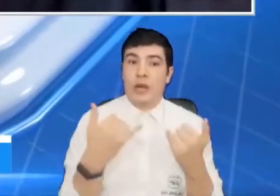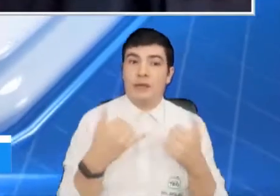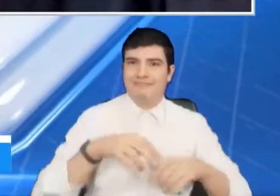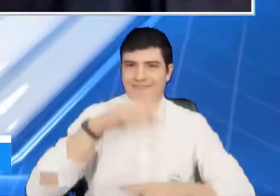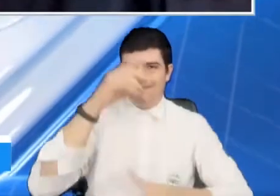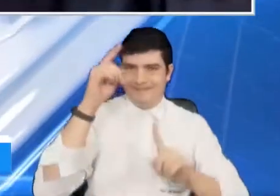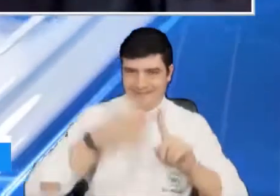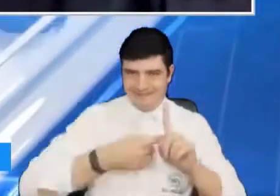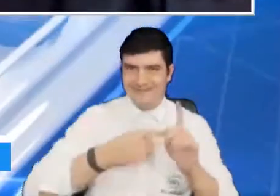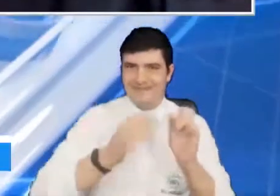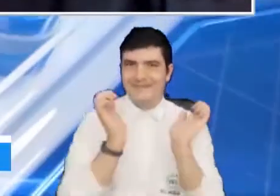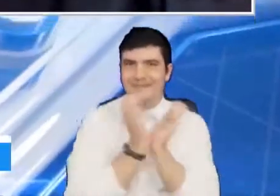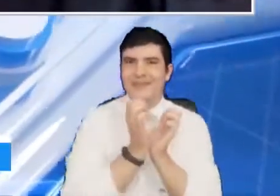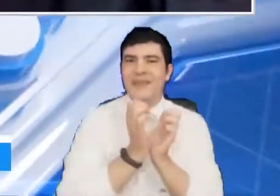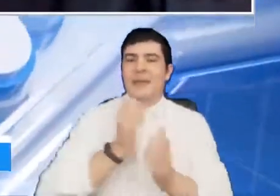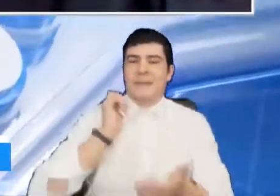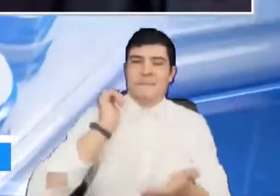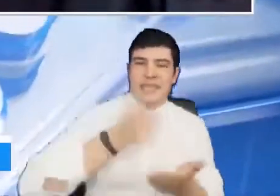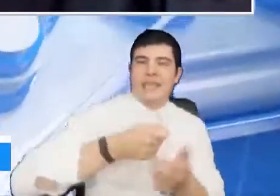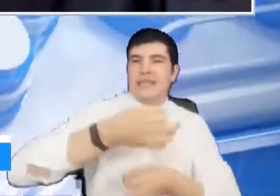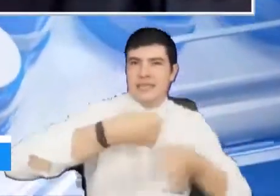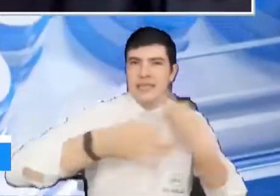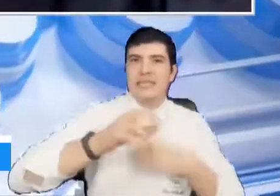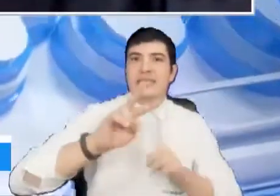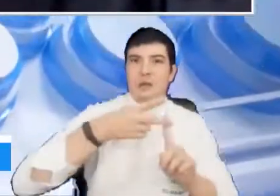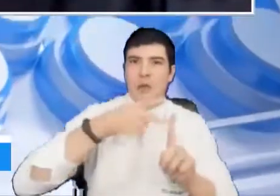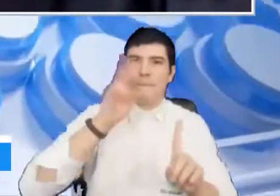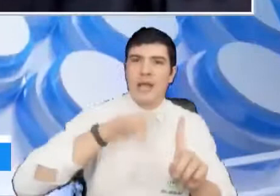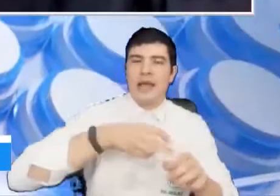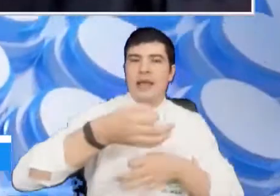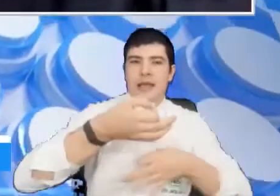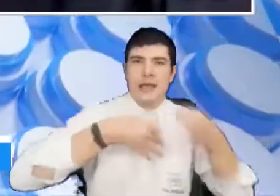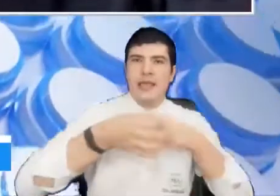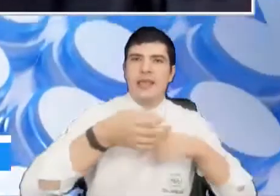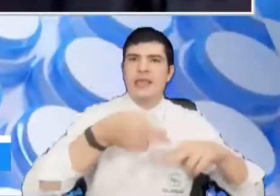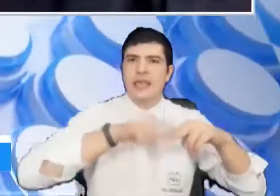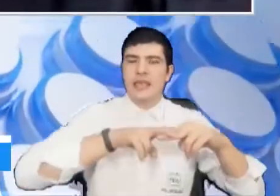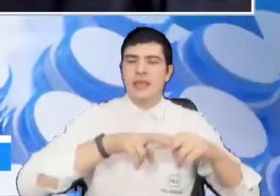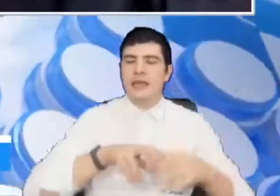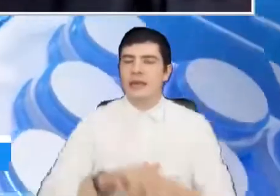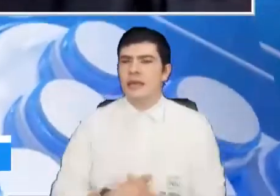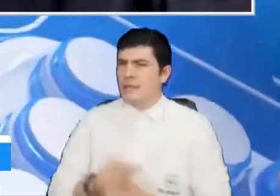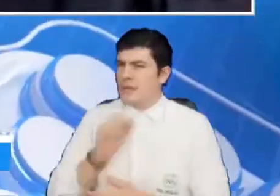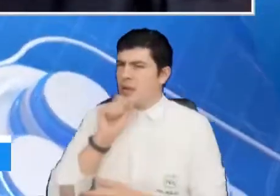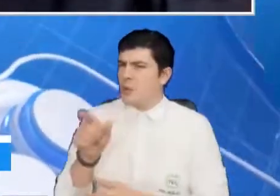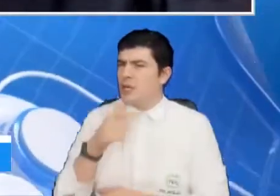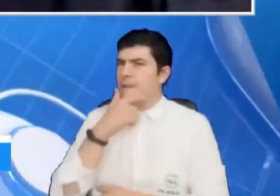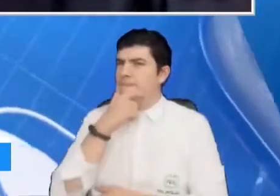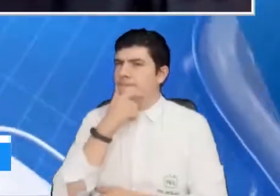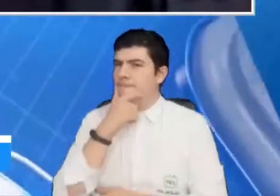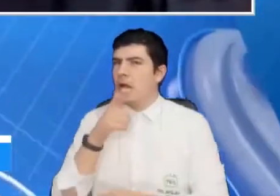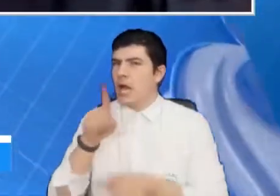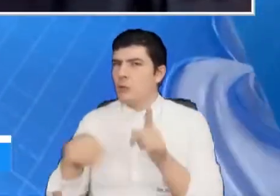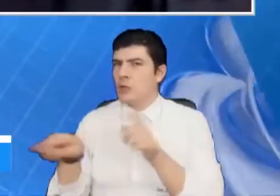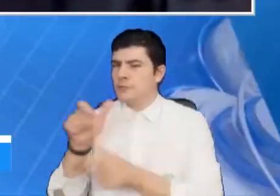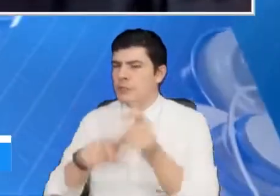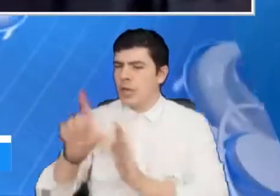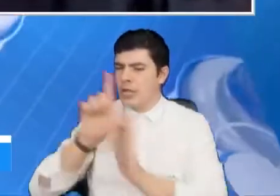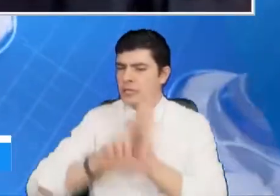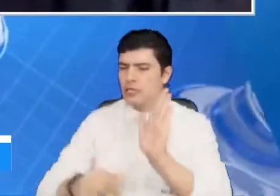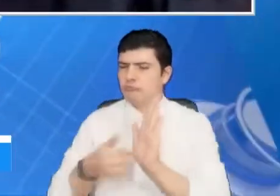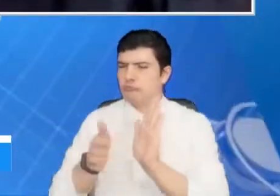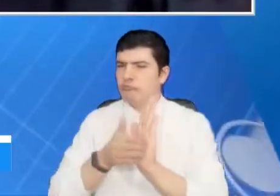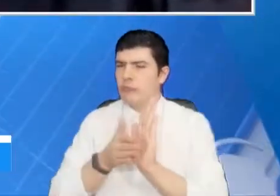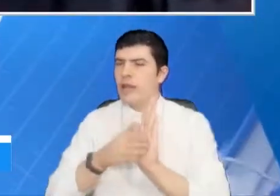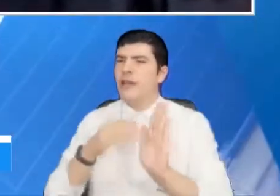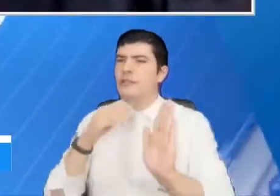pregunta que se hace mucho a los usuarios, subdirector: ¿qué pasa con las cédulas falsas y las personas inescrupulosas que se hacen pasar por beneficiarias? ¿Cómo